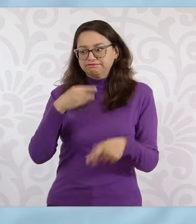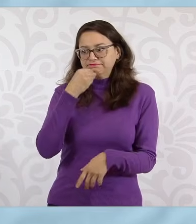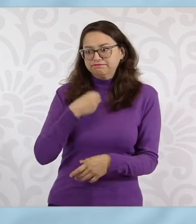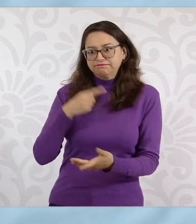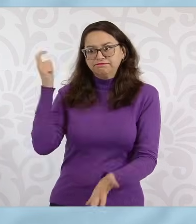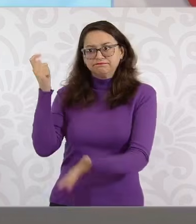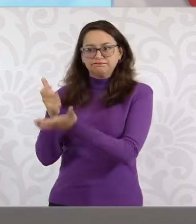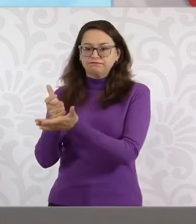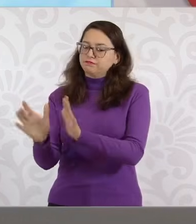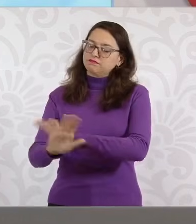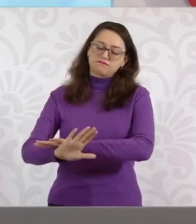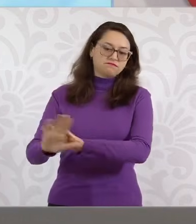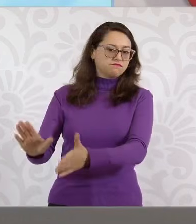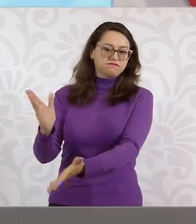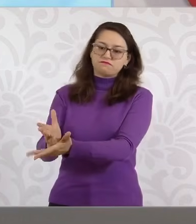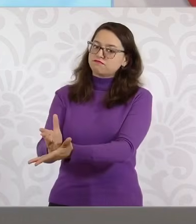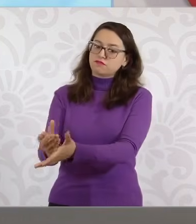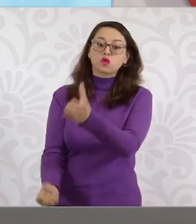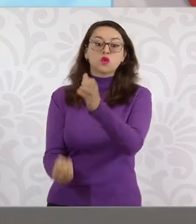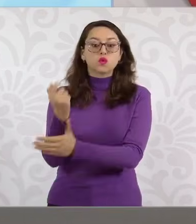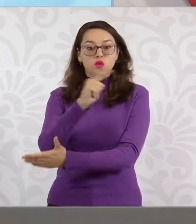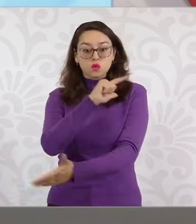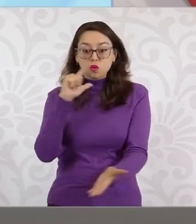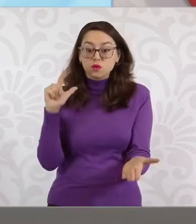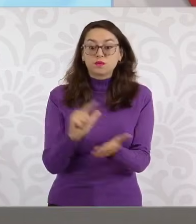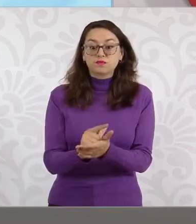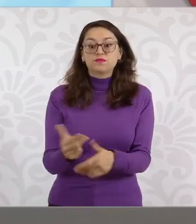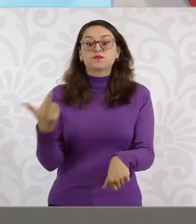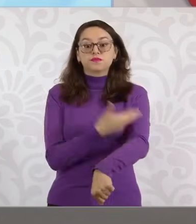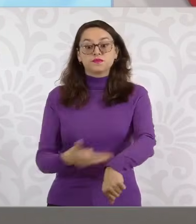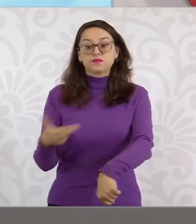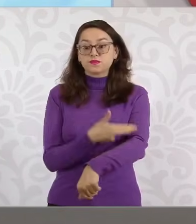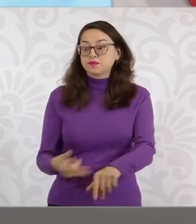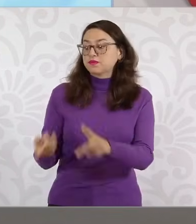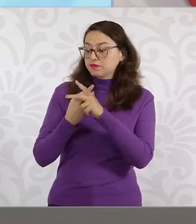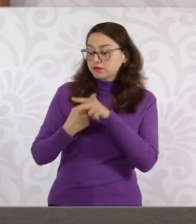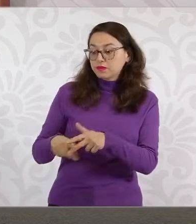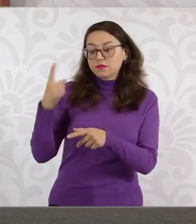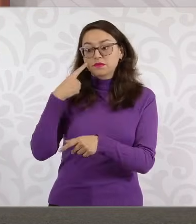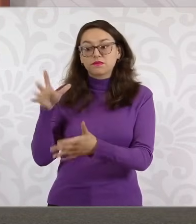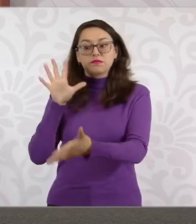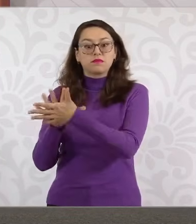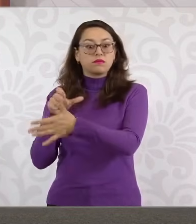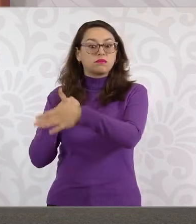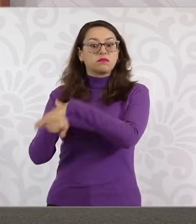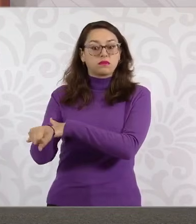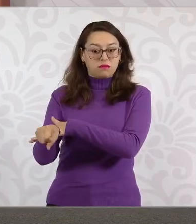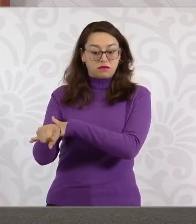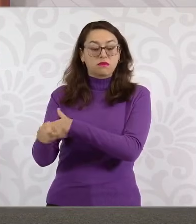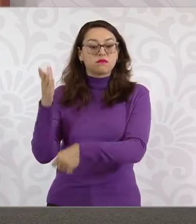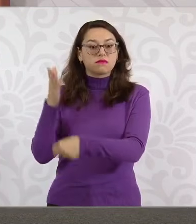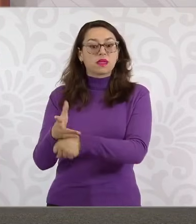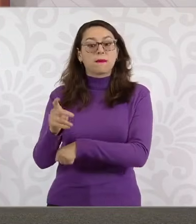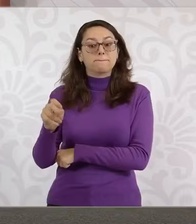fue clausurar el aprovechamiento, se iniciaron los procedimientos penales. Aquí tenemos que destacar que nos da mucho mayores